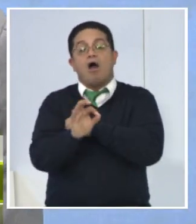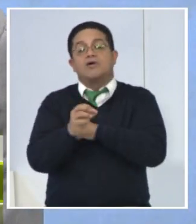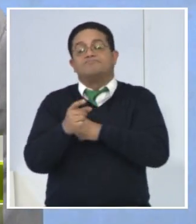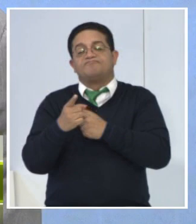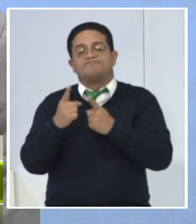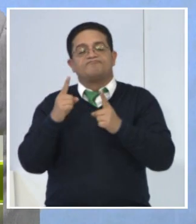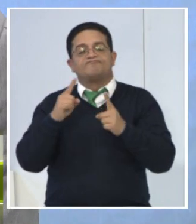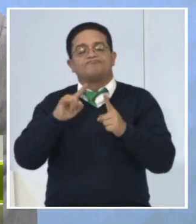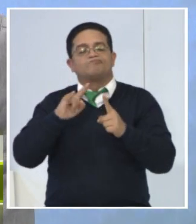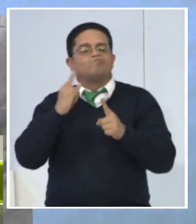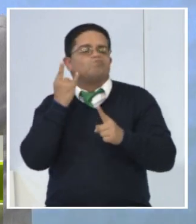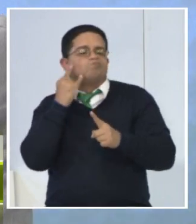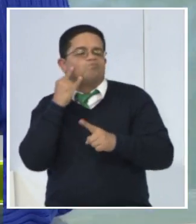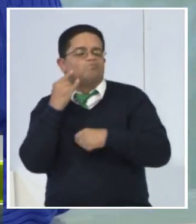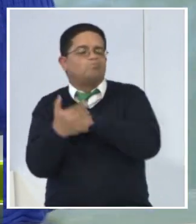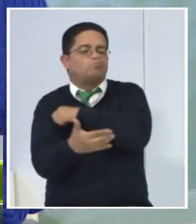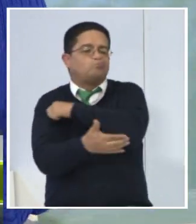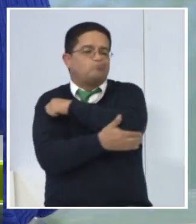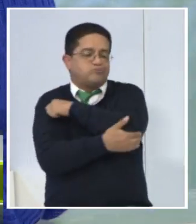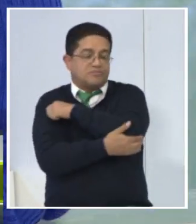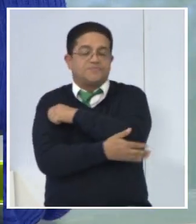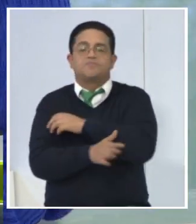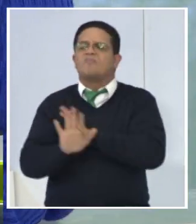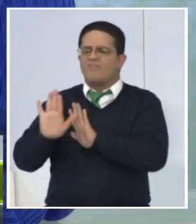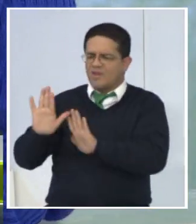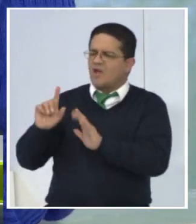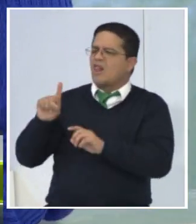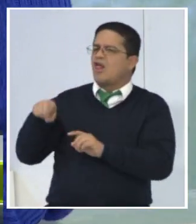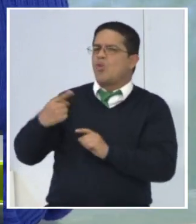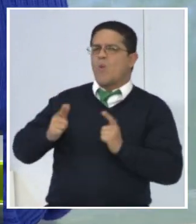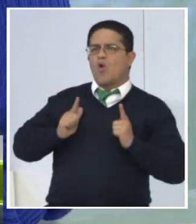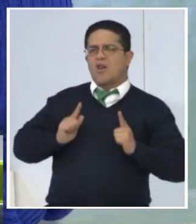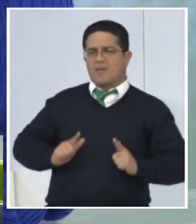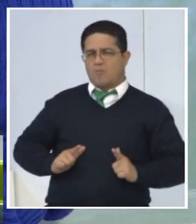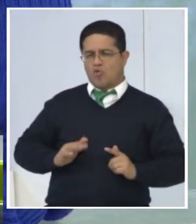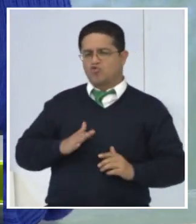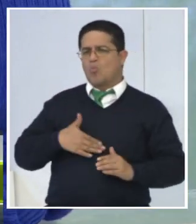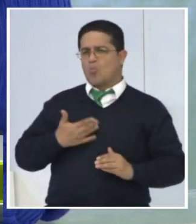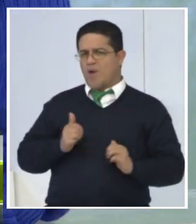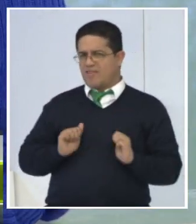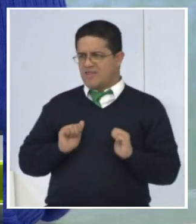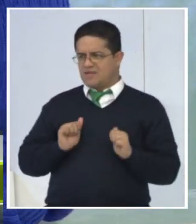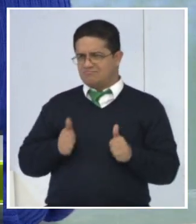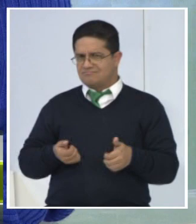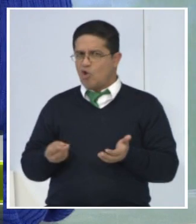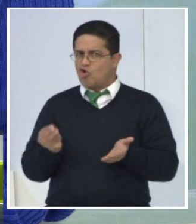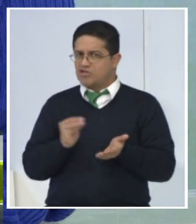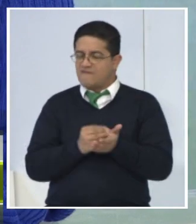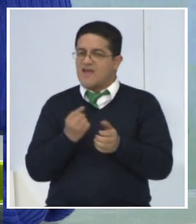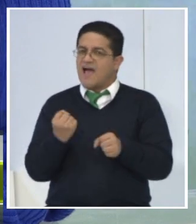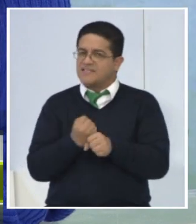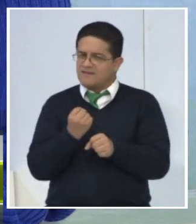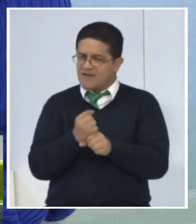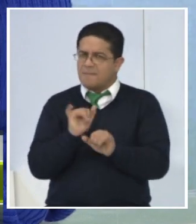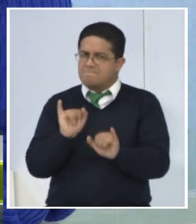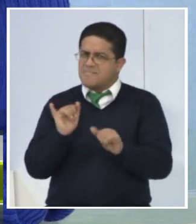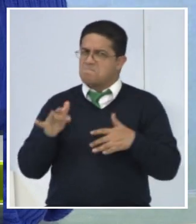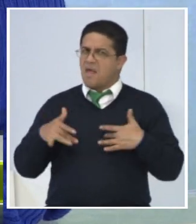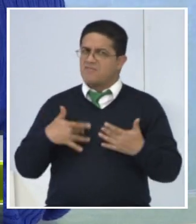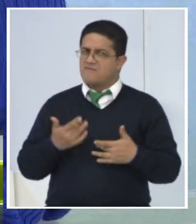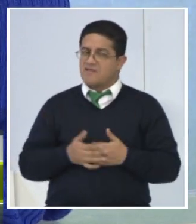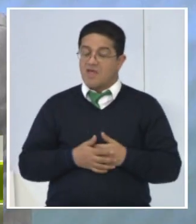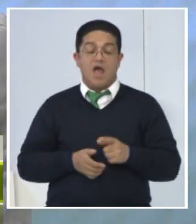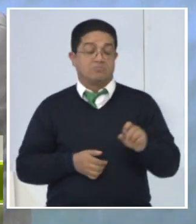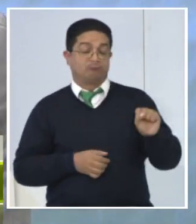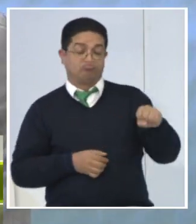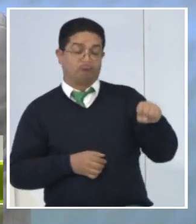ayudar a aliviar los síntomas. Perfecto. Luego de reposo pueden volver a estas actividades que ocasionaron este dolor. Sí, lo